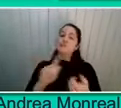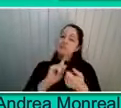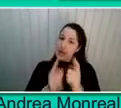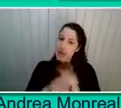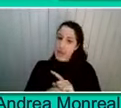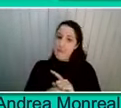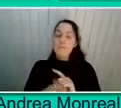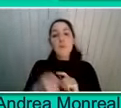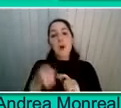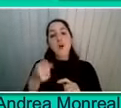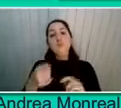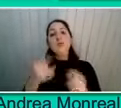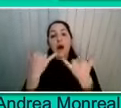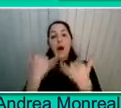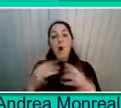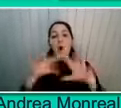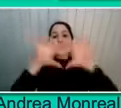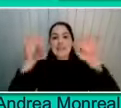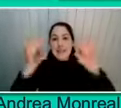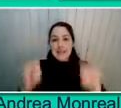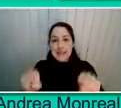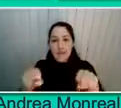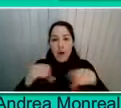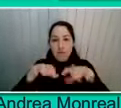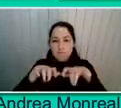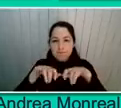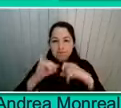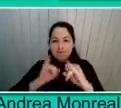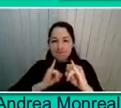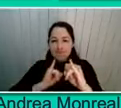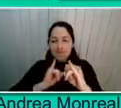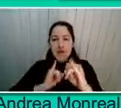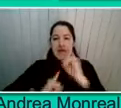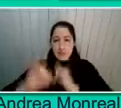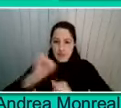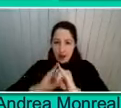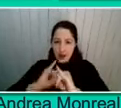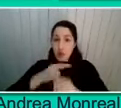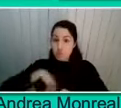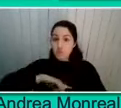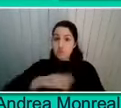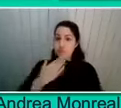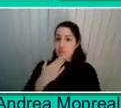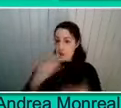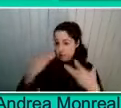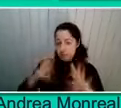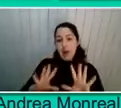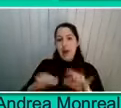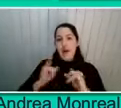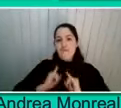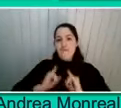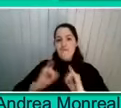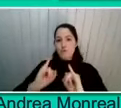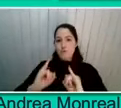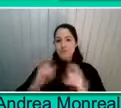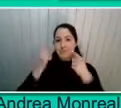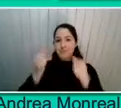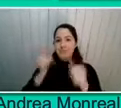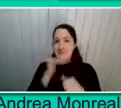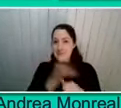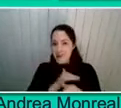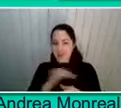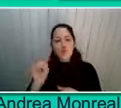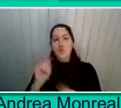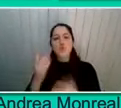sistema informático en donde nosotros también tenemos automatizada esa parte, y entonces el mismo personal